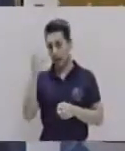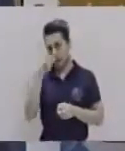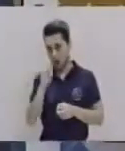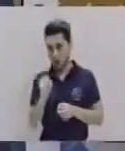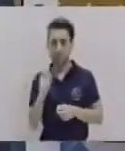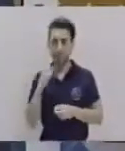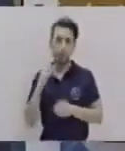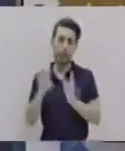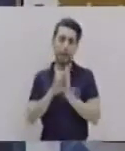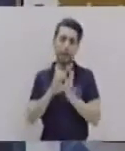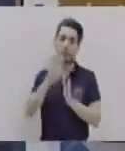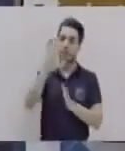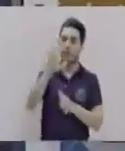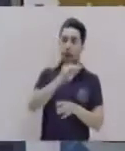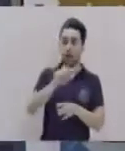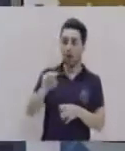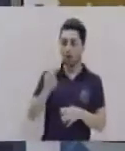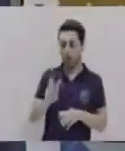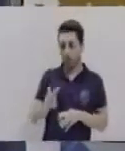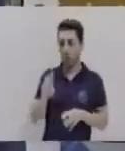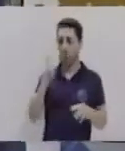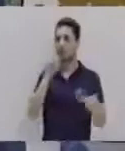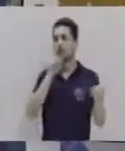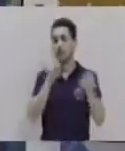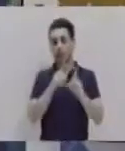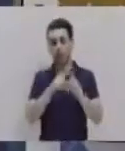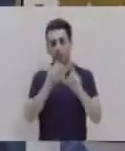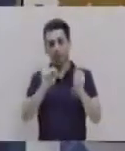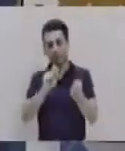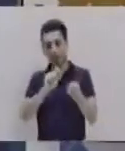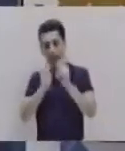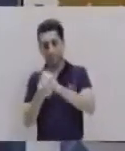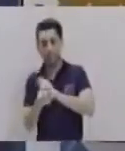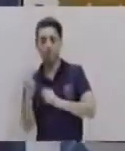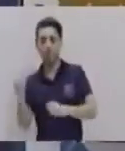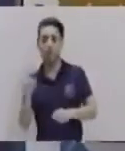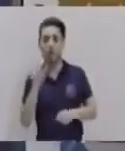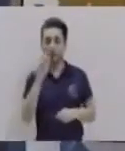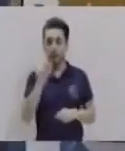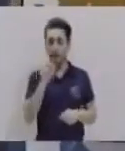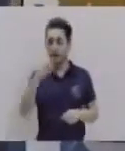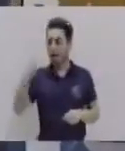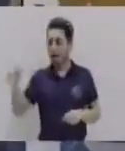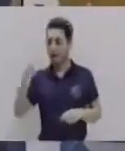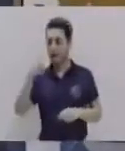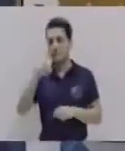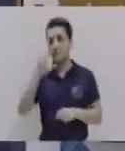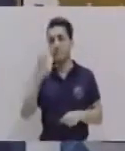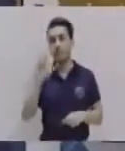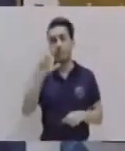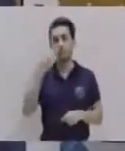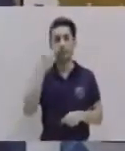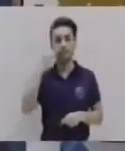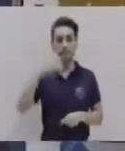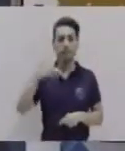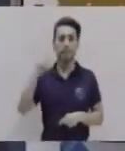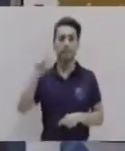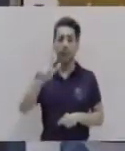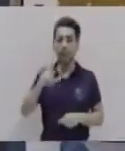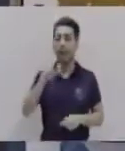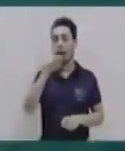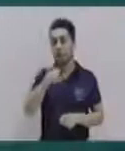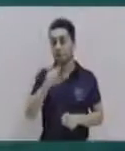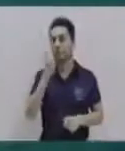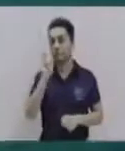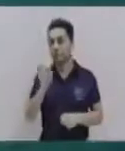por ejemplo, que también se puede pasar a decimal. A decimal. Pues todos estos números es muy importante, Claudia, que nosotros